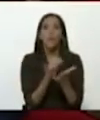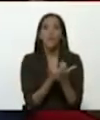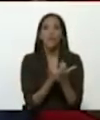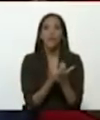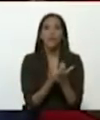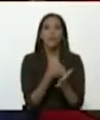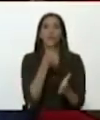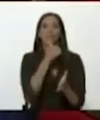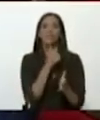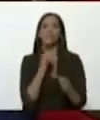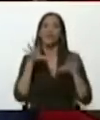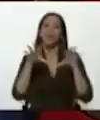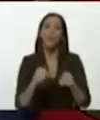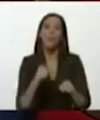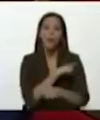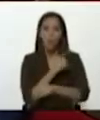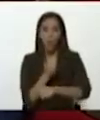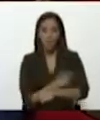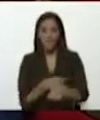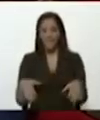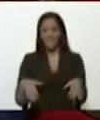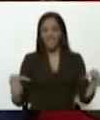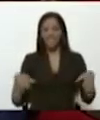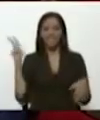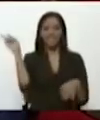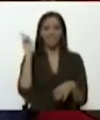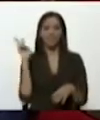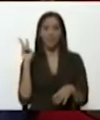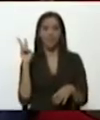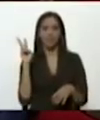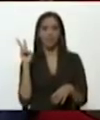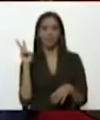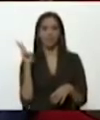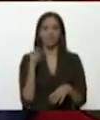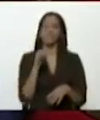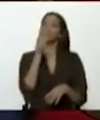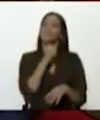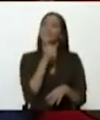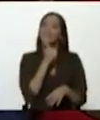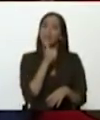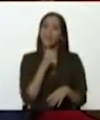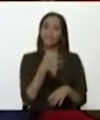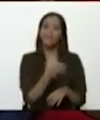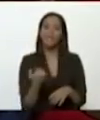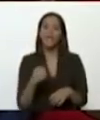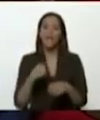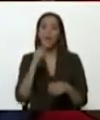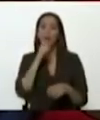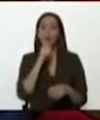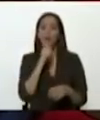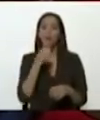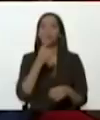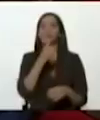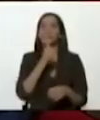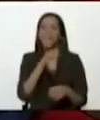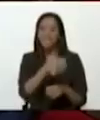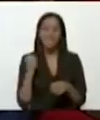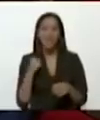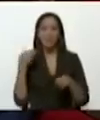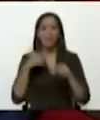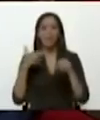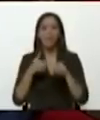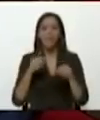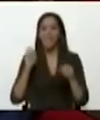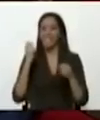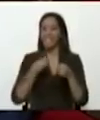quién toma el poder y la riqueza de Venezuela? ¿Quién se lleva el oro? ¿Quién se lleva el petróleo? ¿Quién se lleva el gas? ¿Quién se lleva el